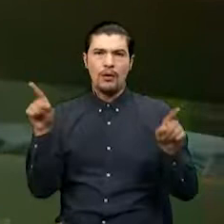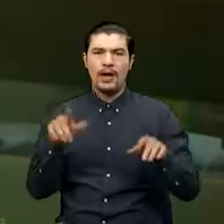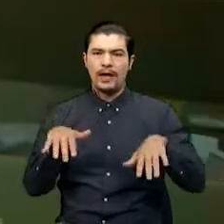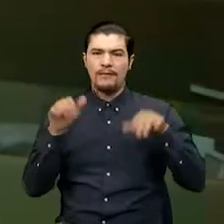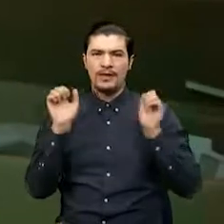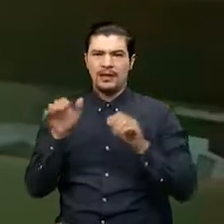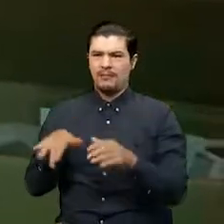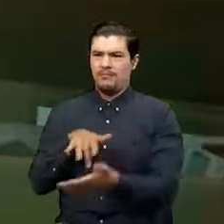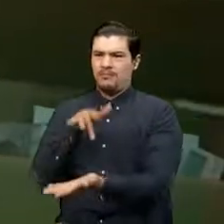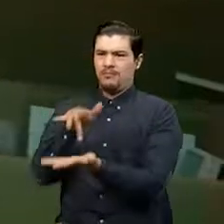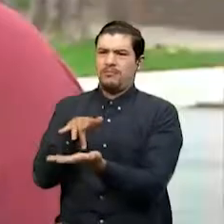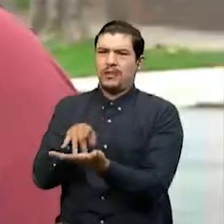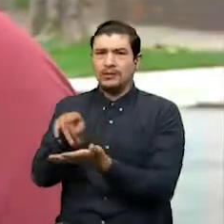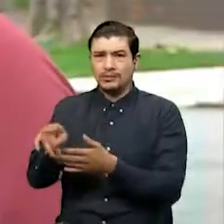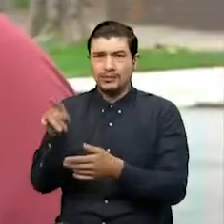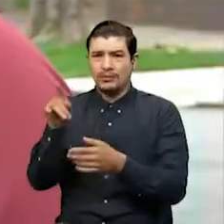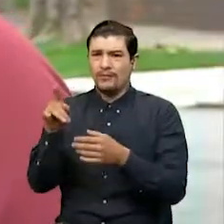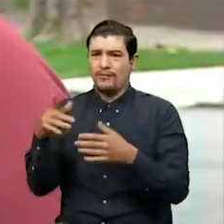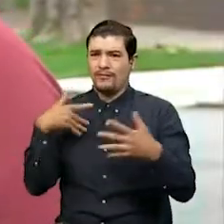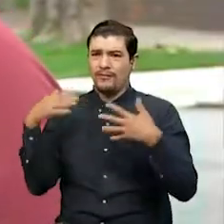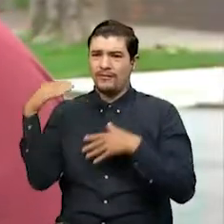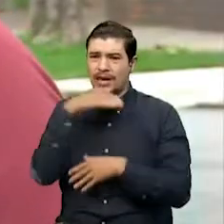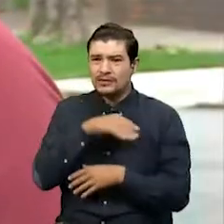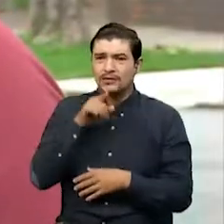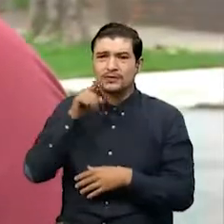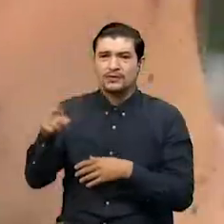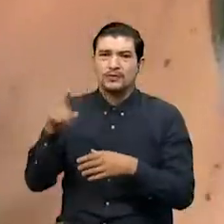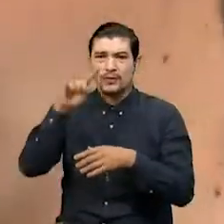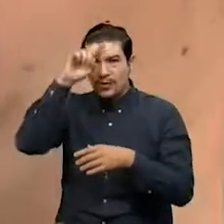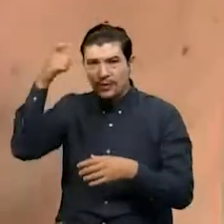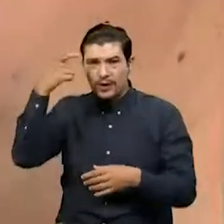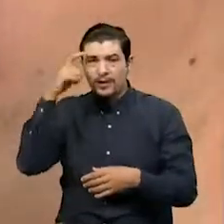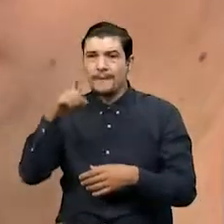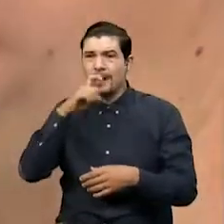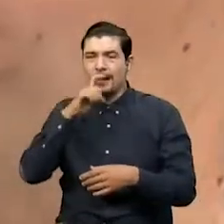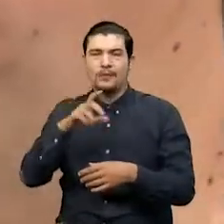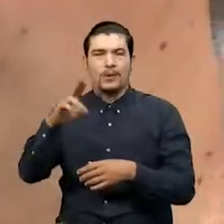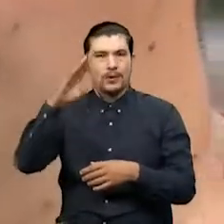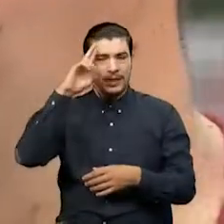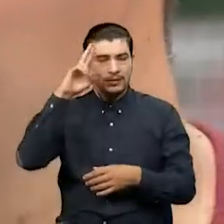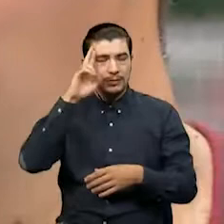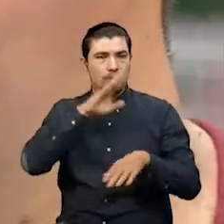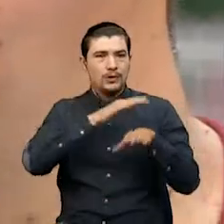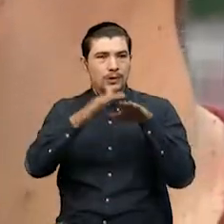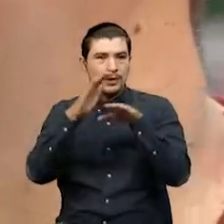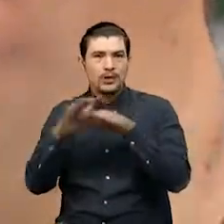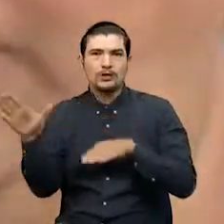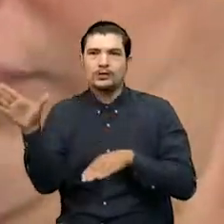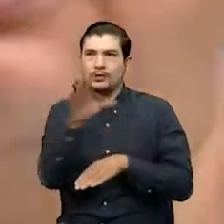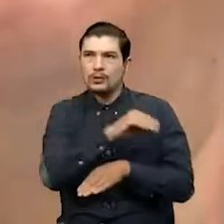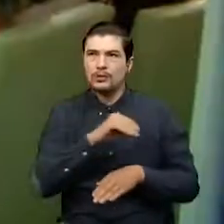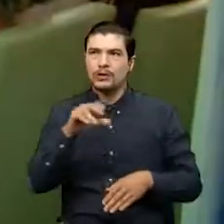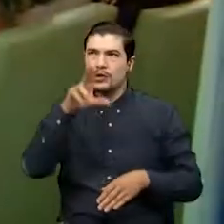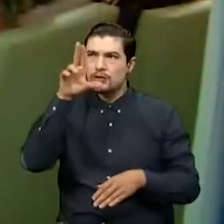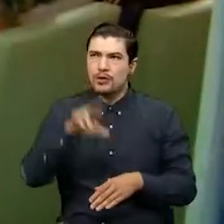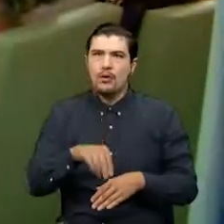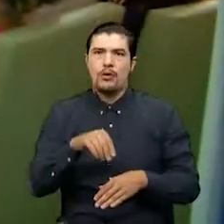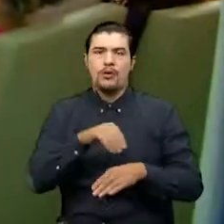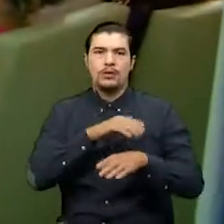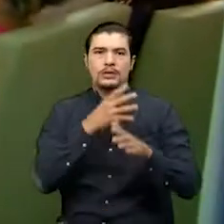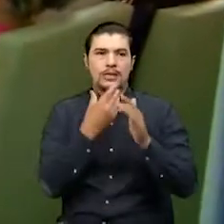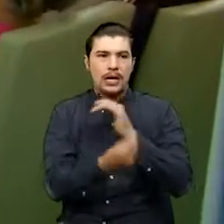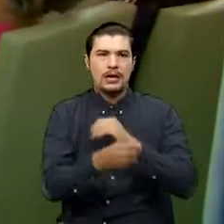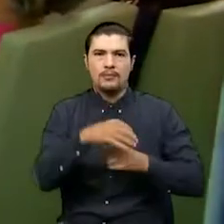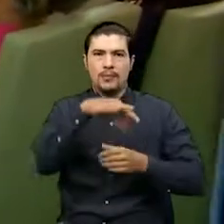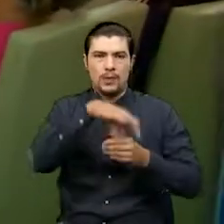del show del gobierno por eso nuestro llamado es no salir a votar los líderes venezolanos en bucaramanga aseguran que el gobierno de maduro